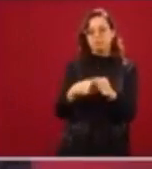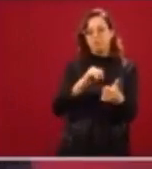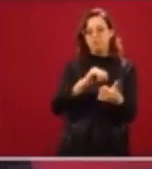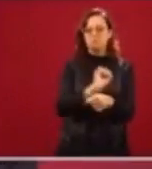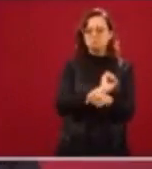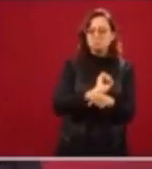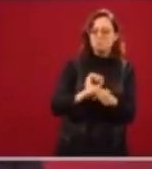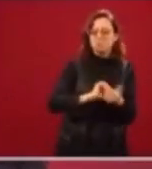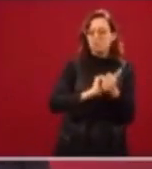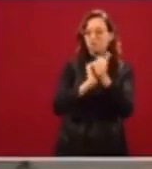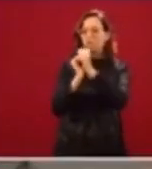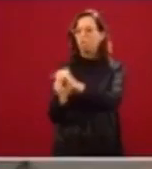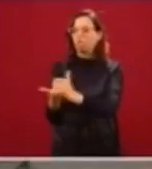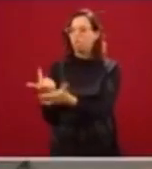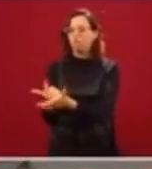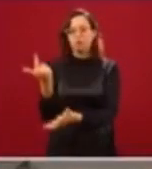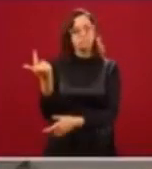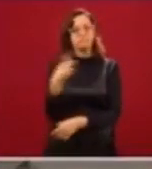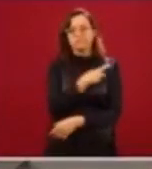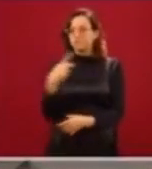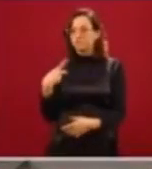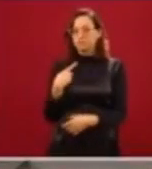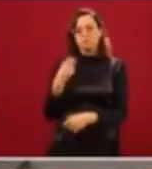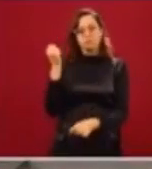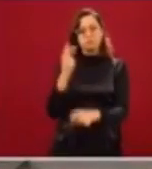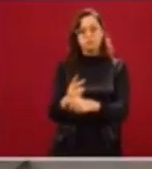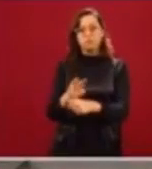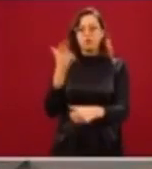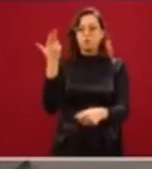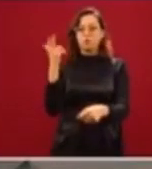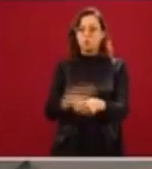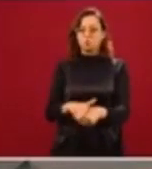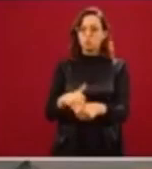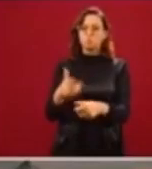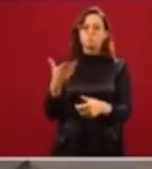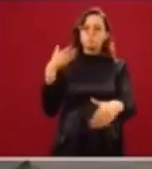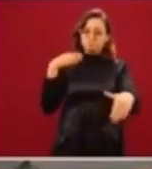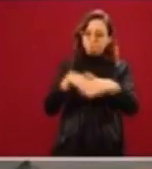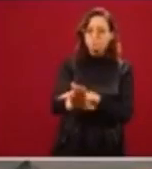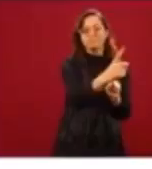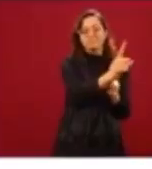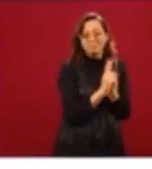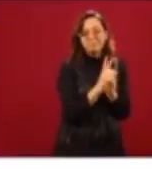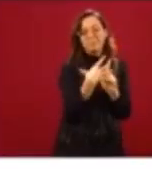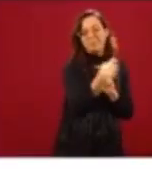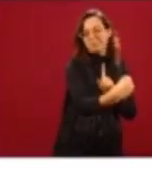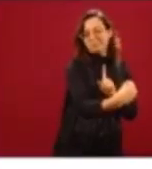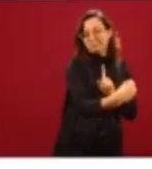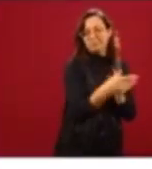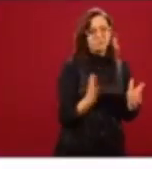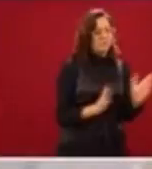acudir a tratamiento y a evaluación médicas cuando presentan los síntomas del coronavirus.